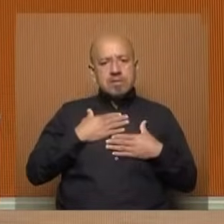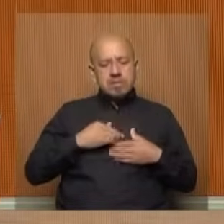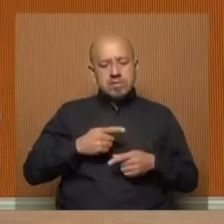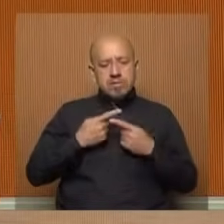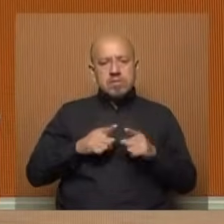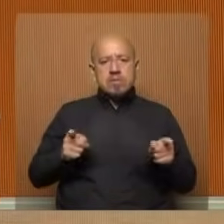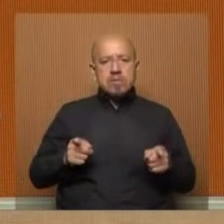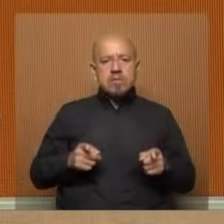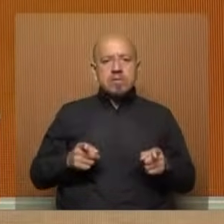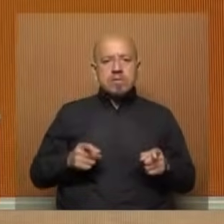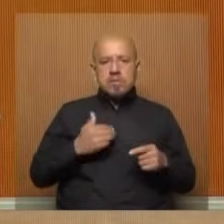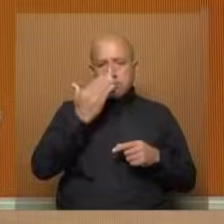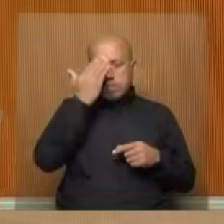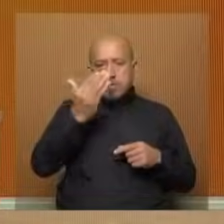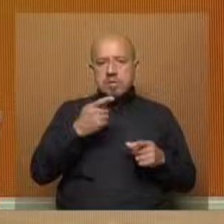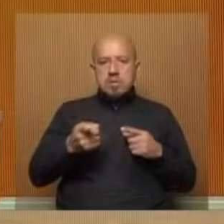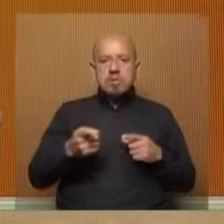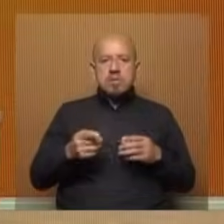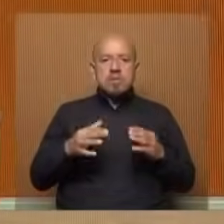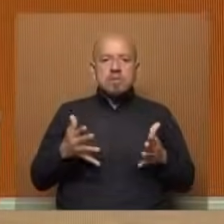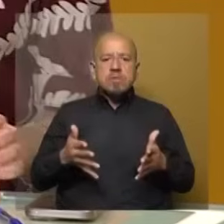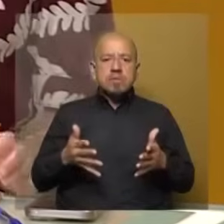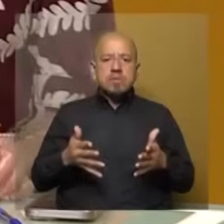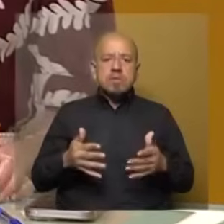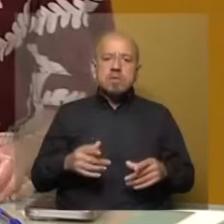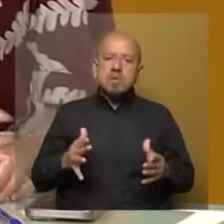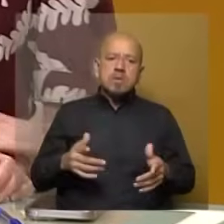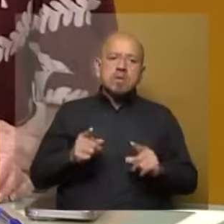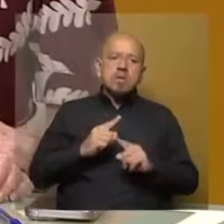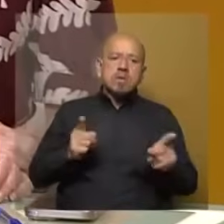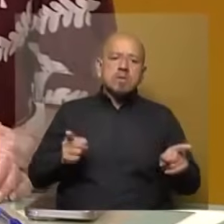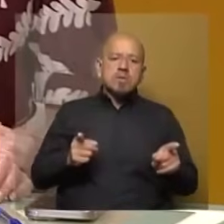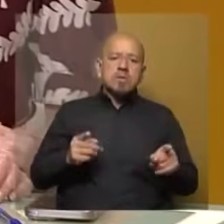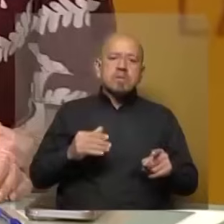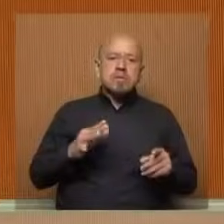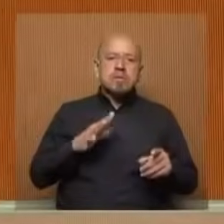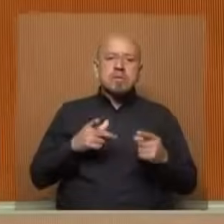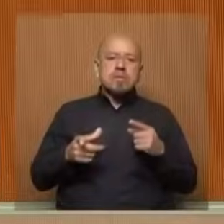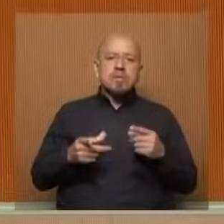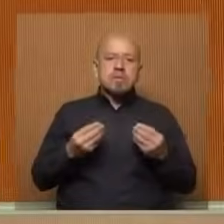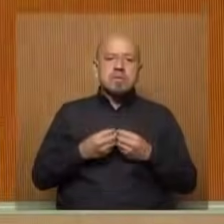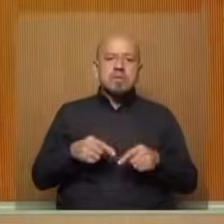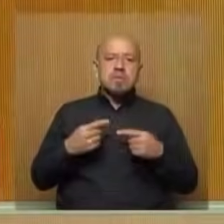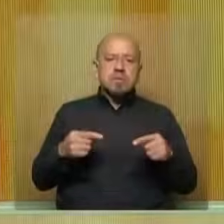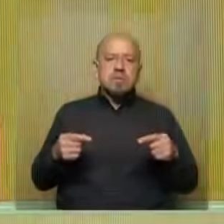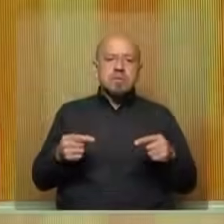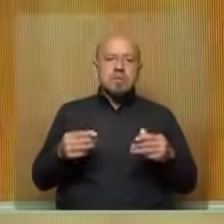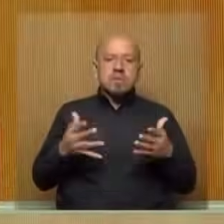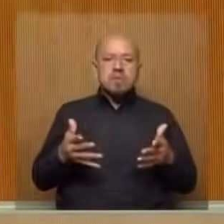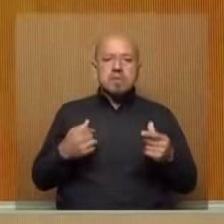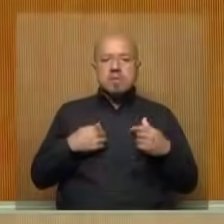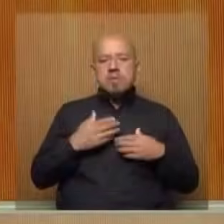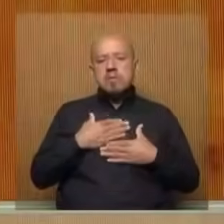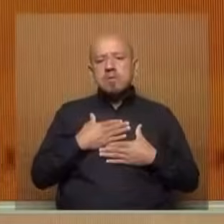Eso es lo que no puede hacer el Frente Amplio. O sea, ¿y qué no es? Porque es muchas cosas también. No, ser genuinos